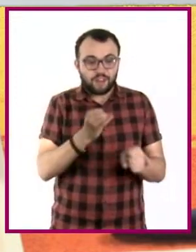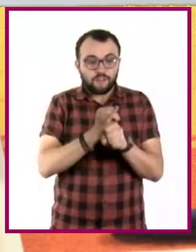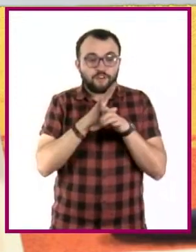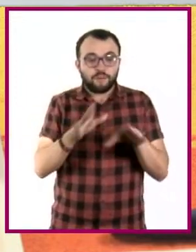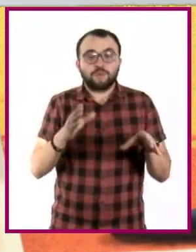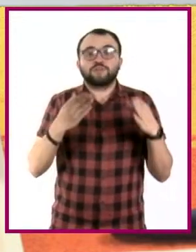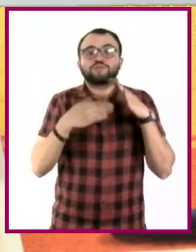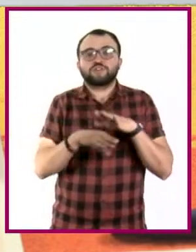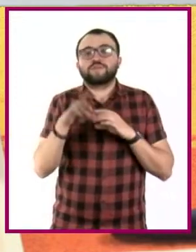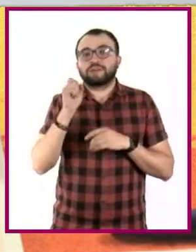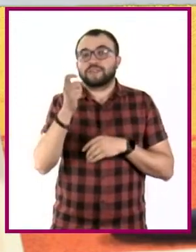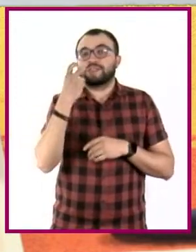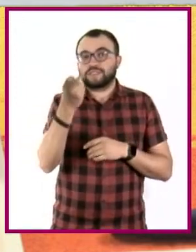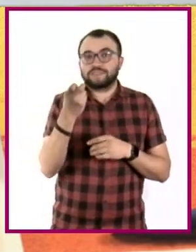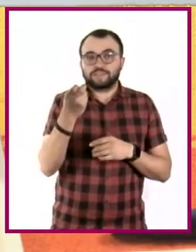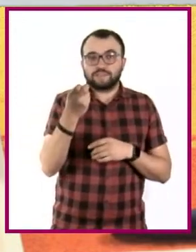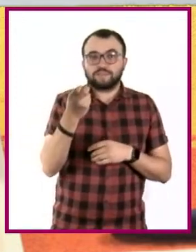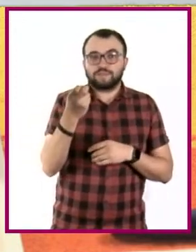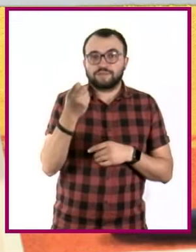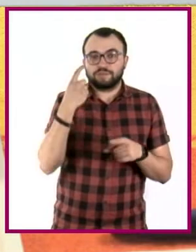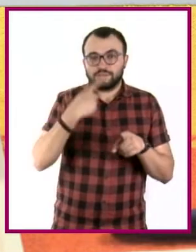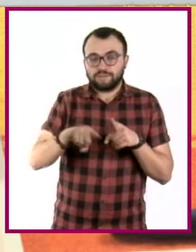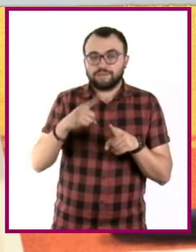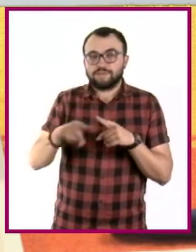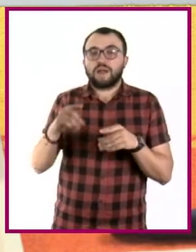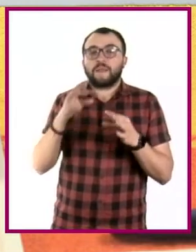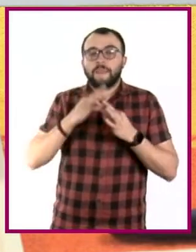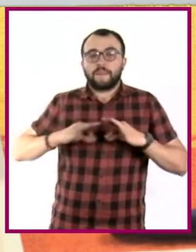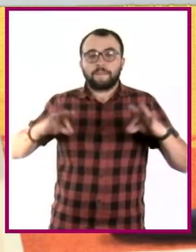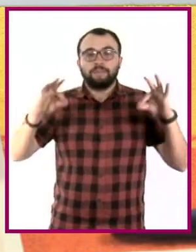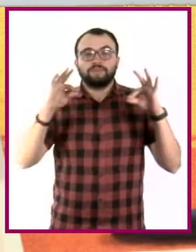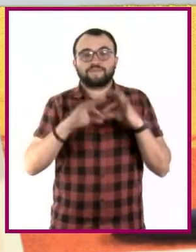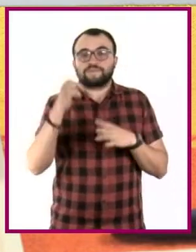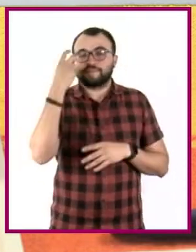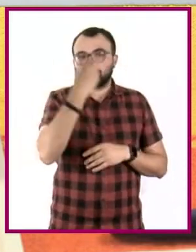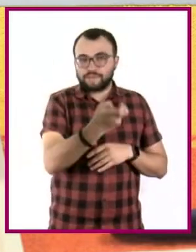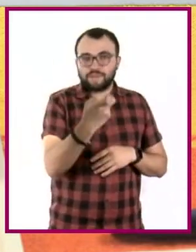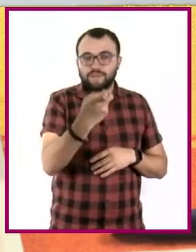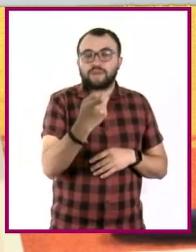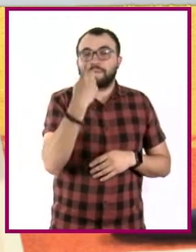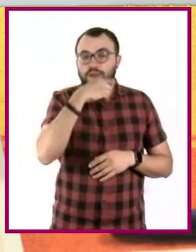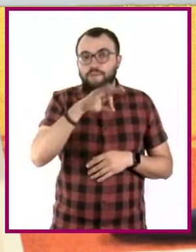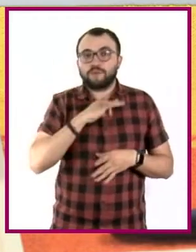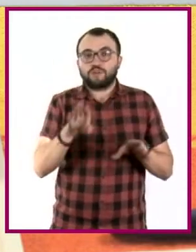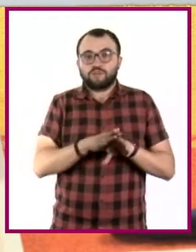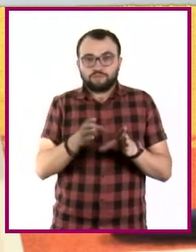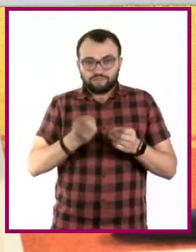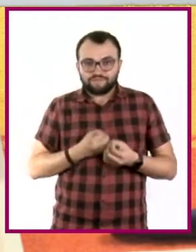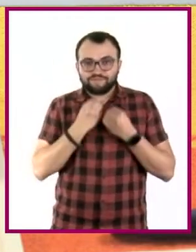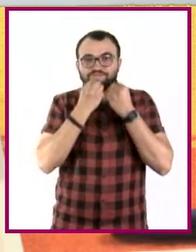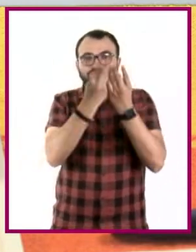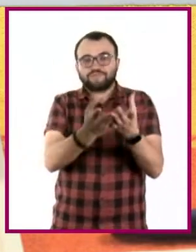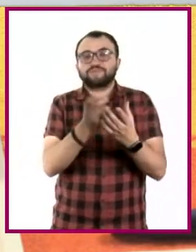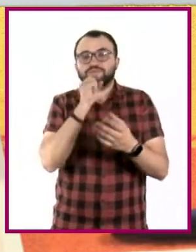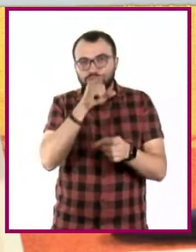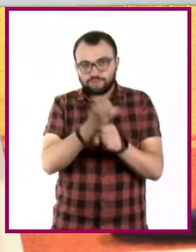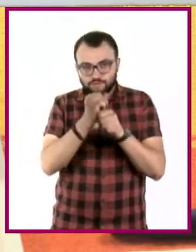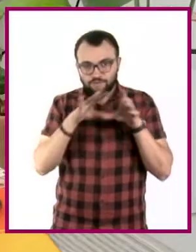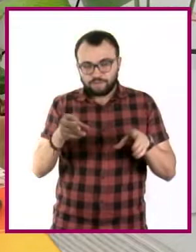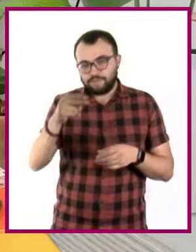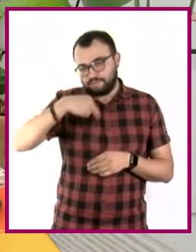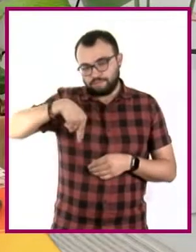de estos canales y lo importante que son para poder expresar información de